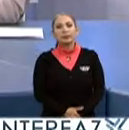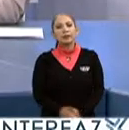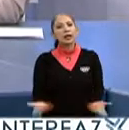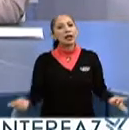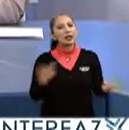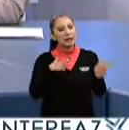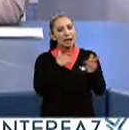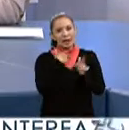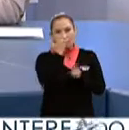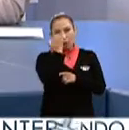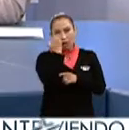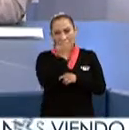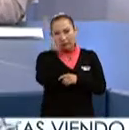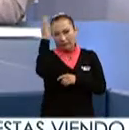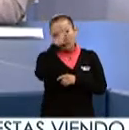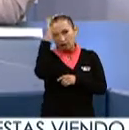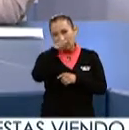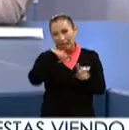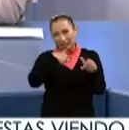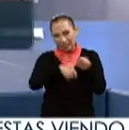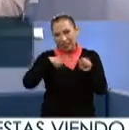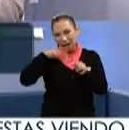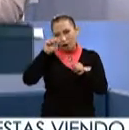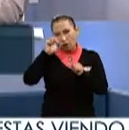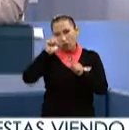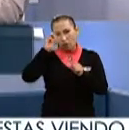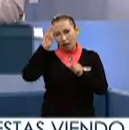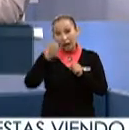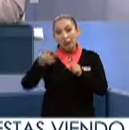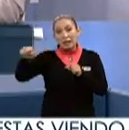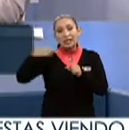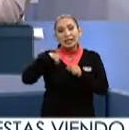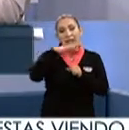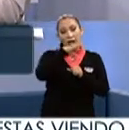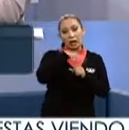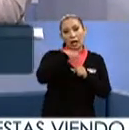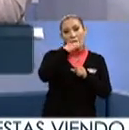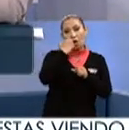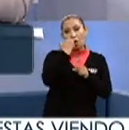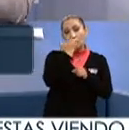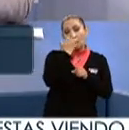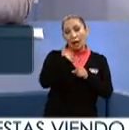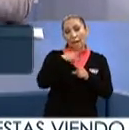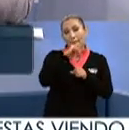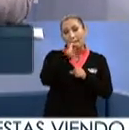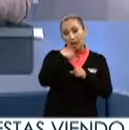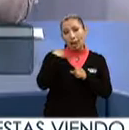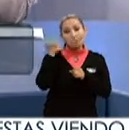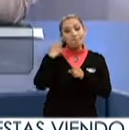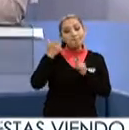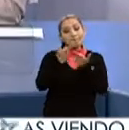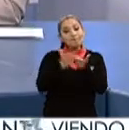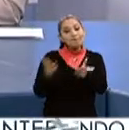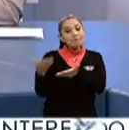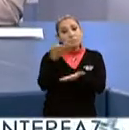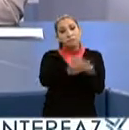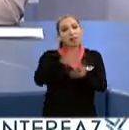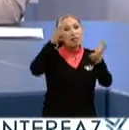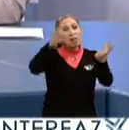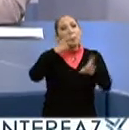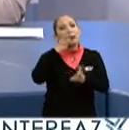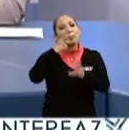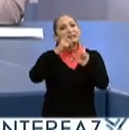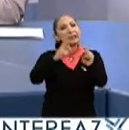Y la Facultad de Filosofía y Letras de la Universidad Nacional Autónoma de México y el Colegio de Pedagogía organizaron el foro abierto Hablemos de